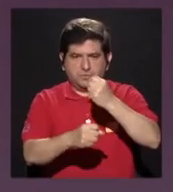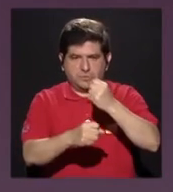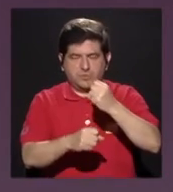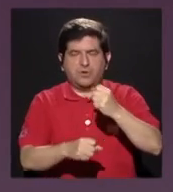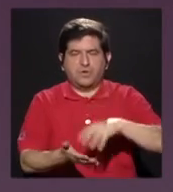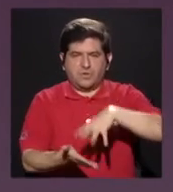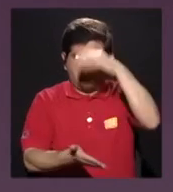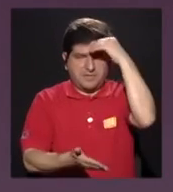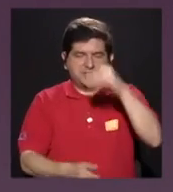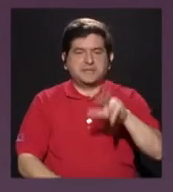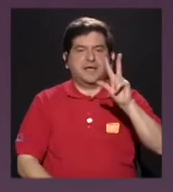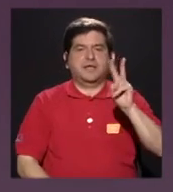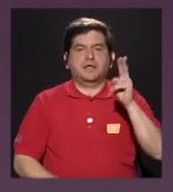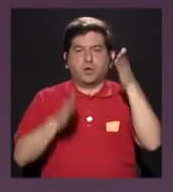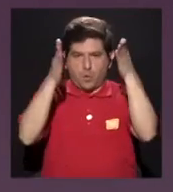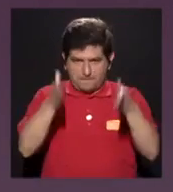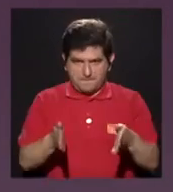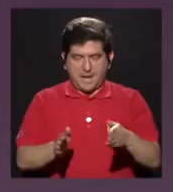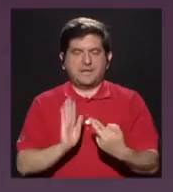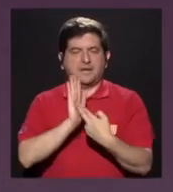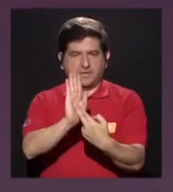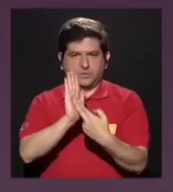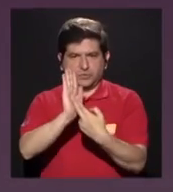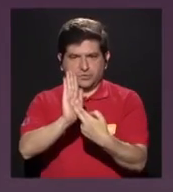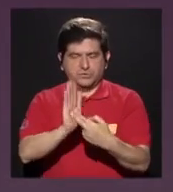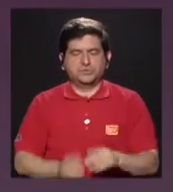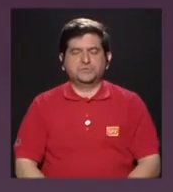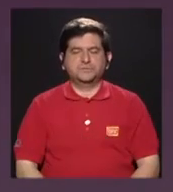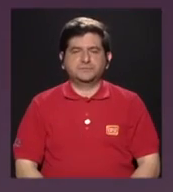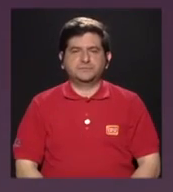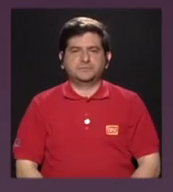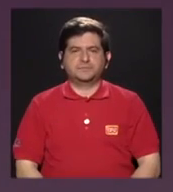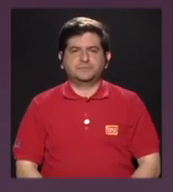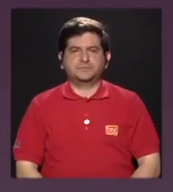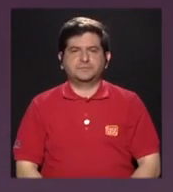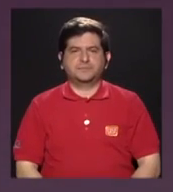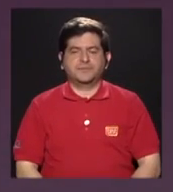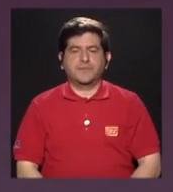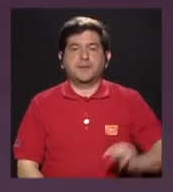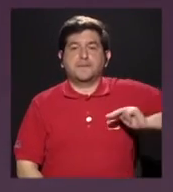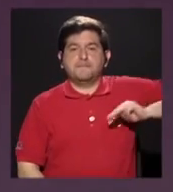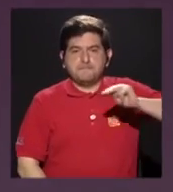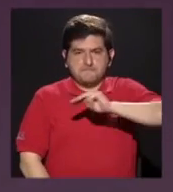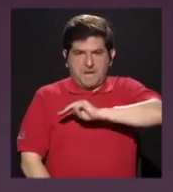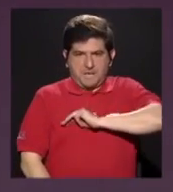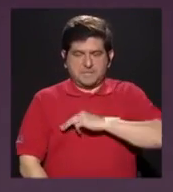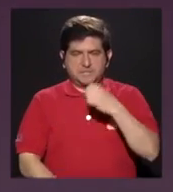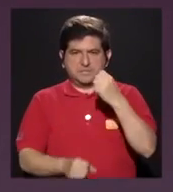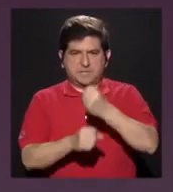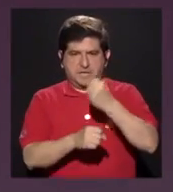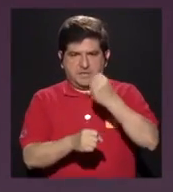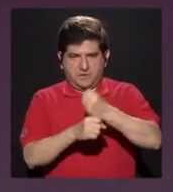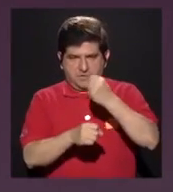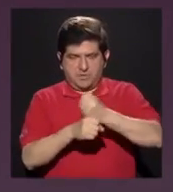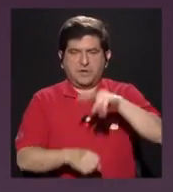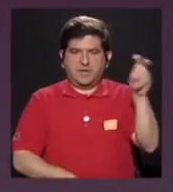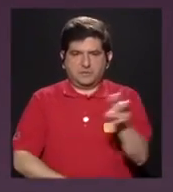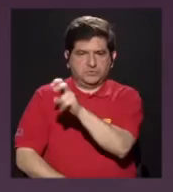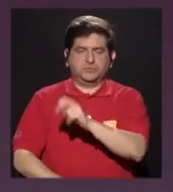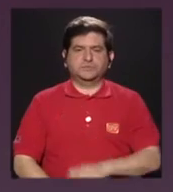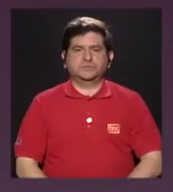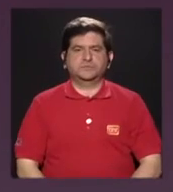compañeros de mina que estamos representando a la institución en la red está el ministerio de obras públicas y transportes